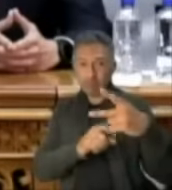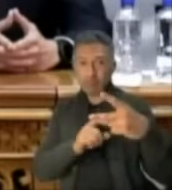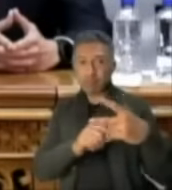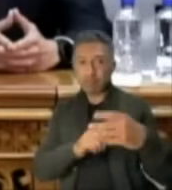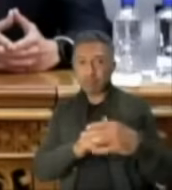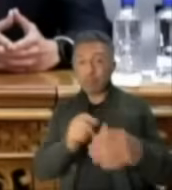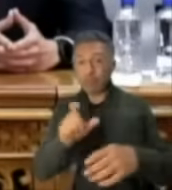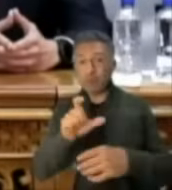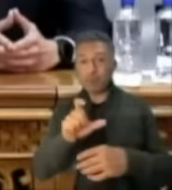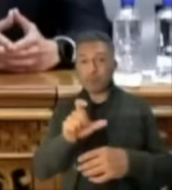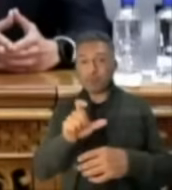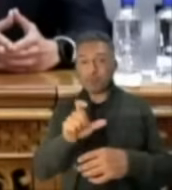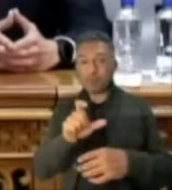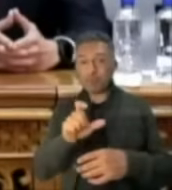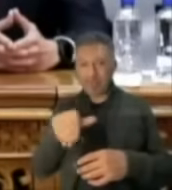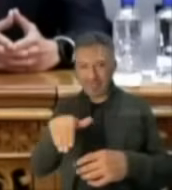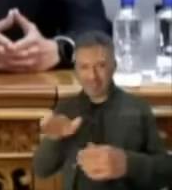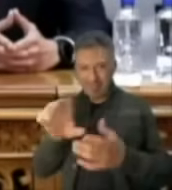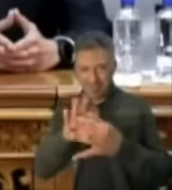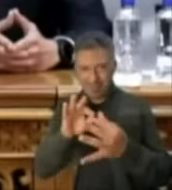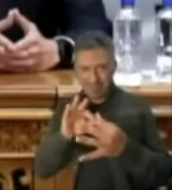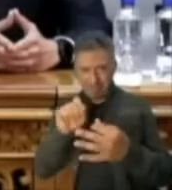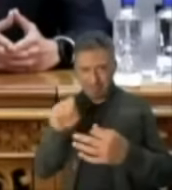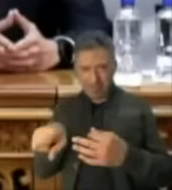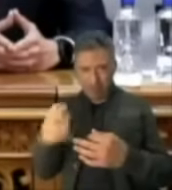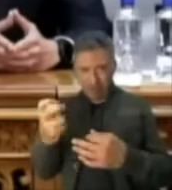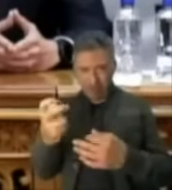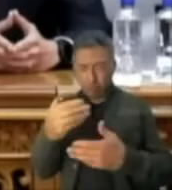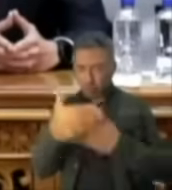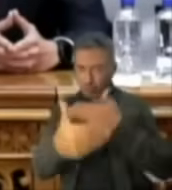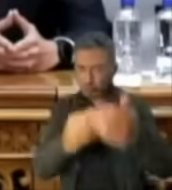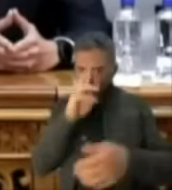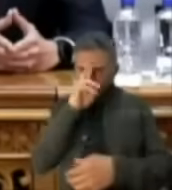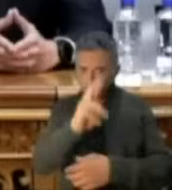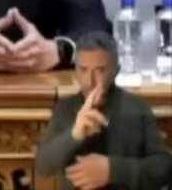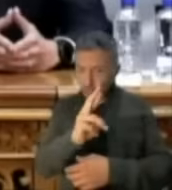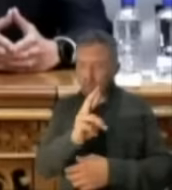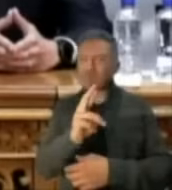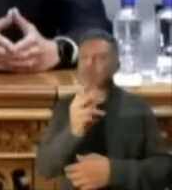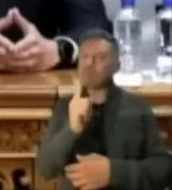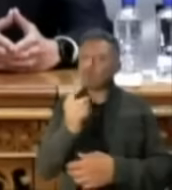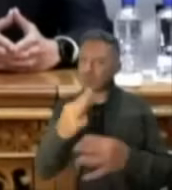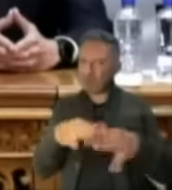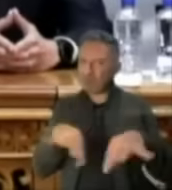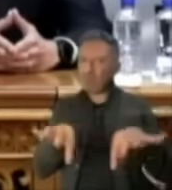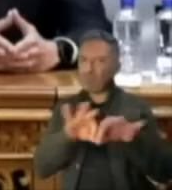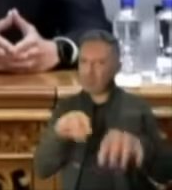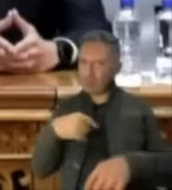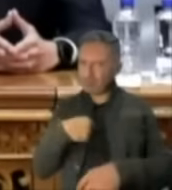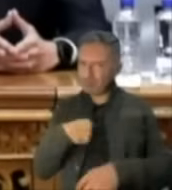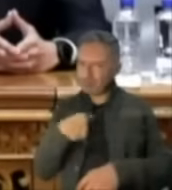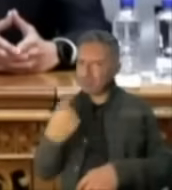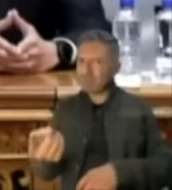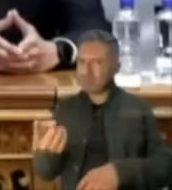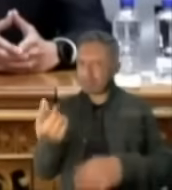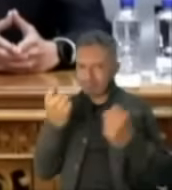los que he mencionado, es importante reconocerlo.